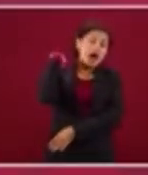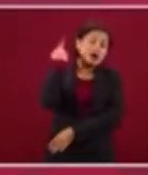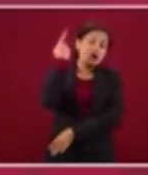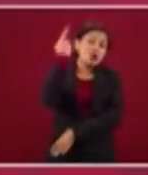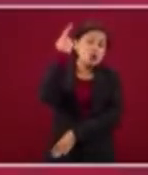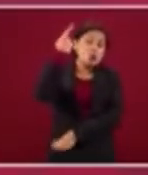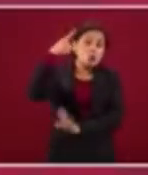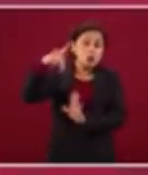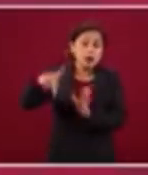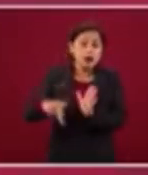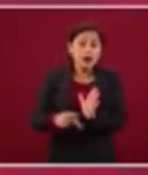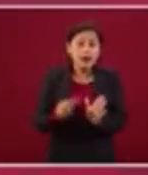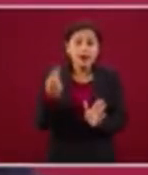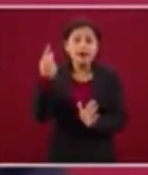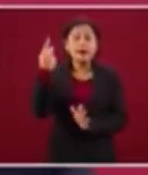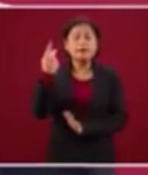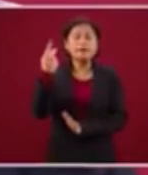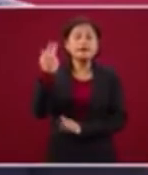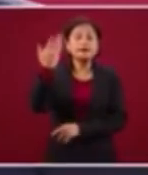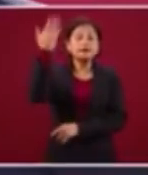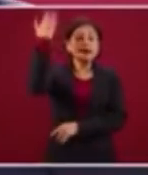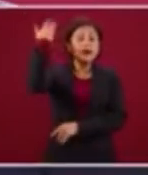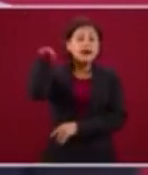un gobierno